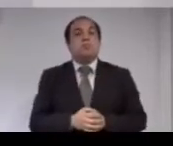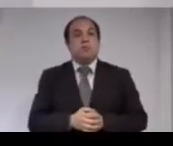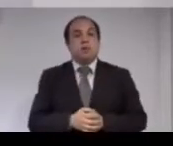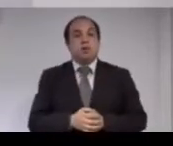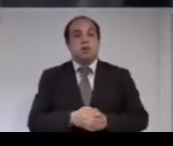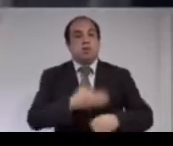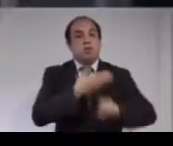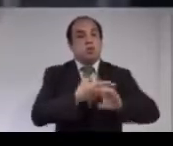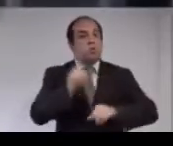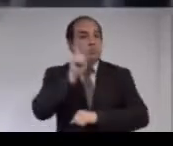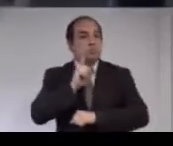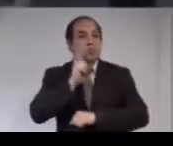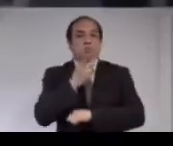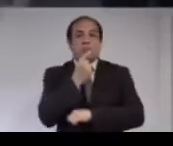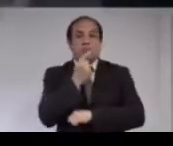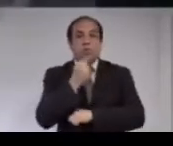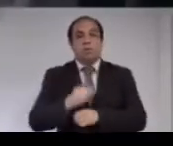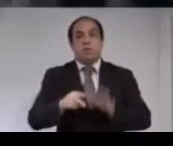favor.